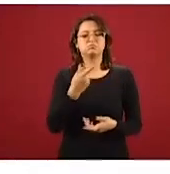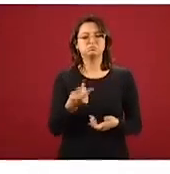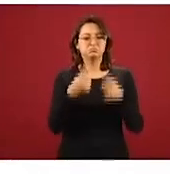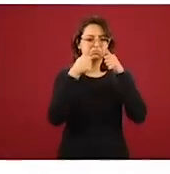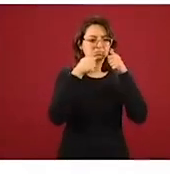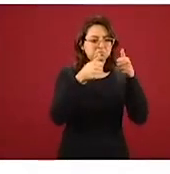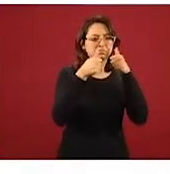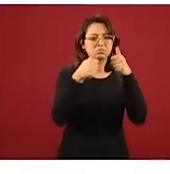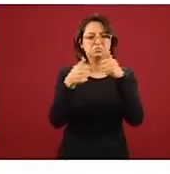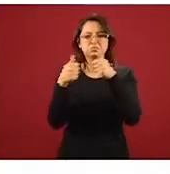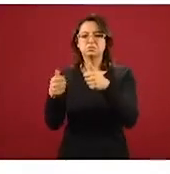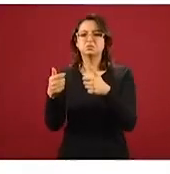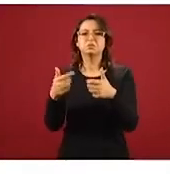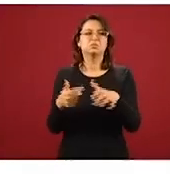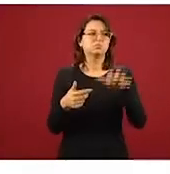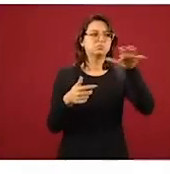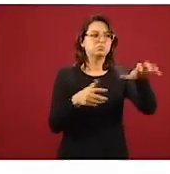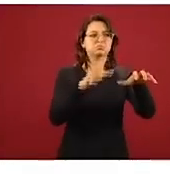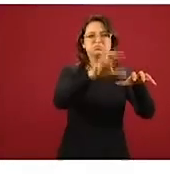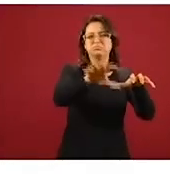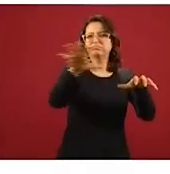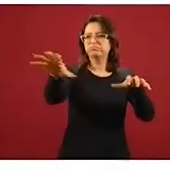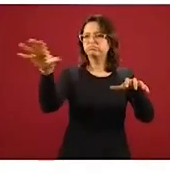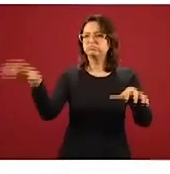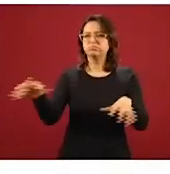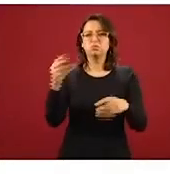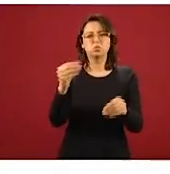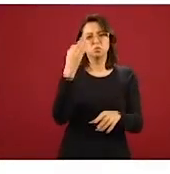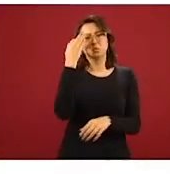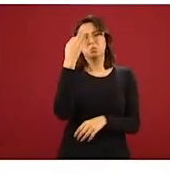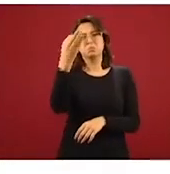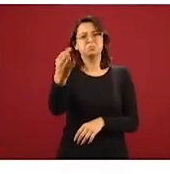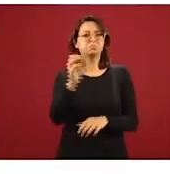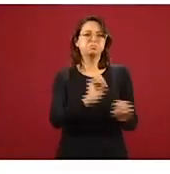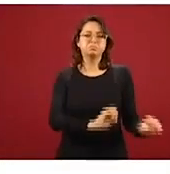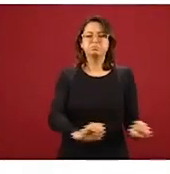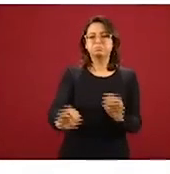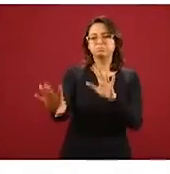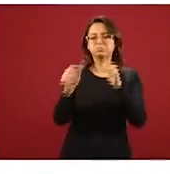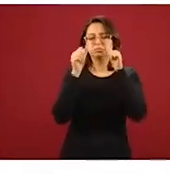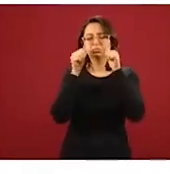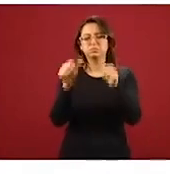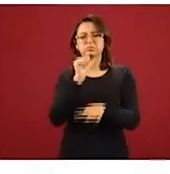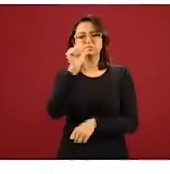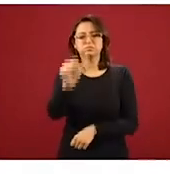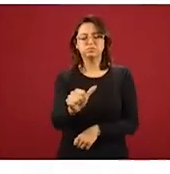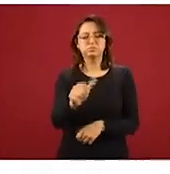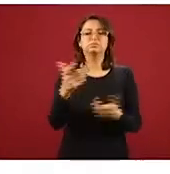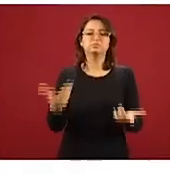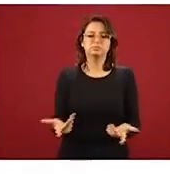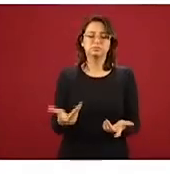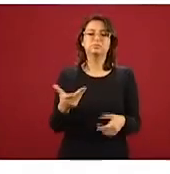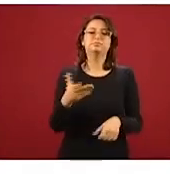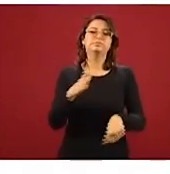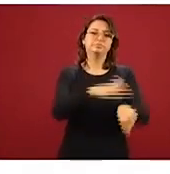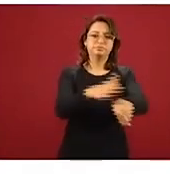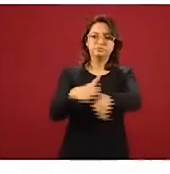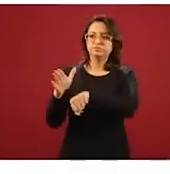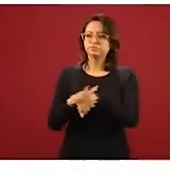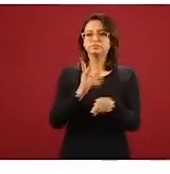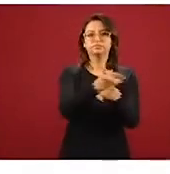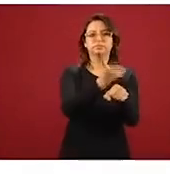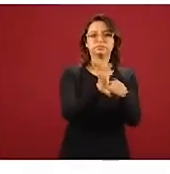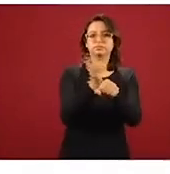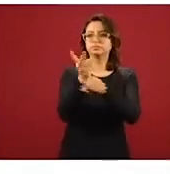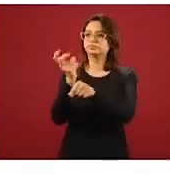han estado largamente abandonadas. Y por lo tanto se ha tenido que acudir a una nueva fase de reclutamiento para